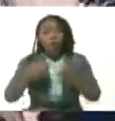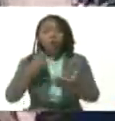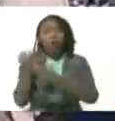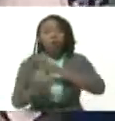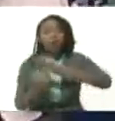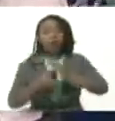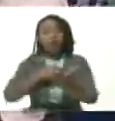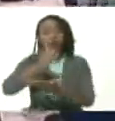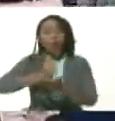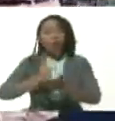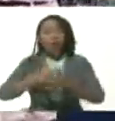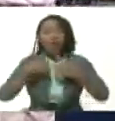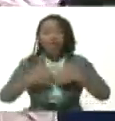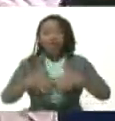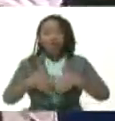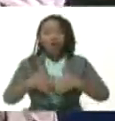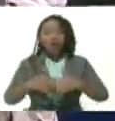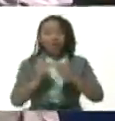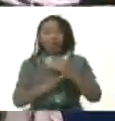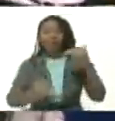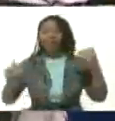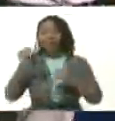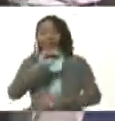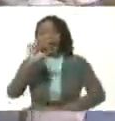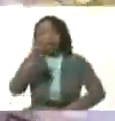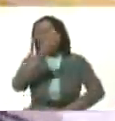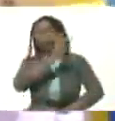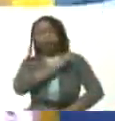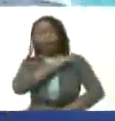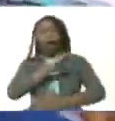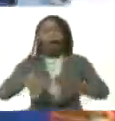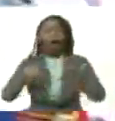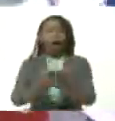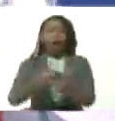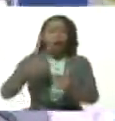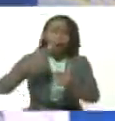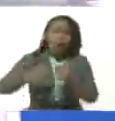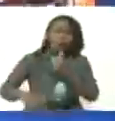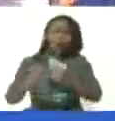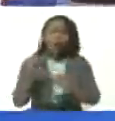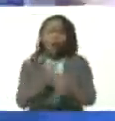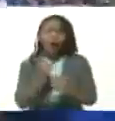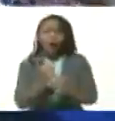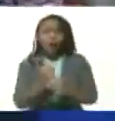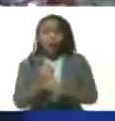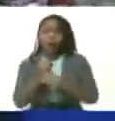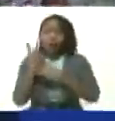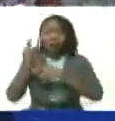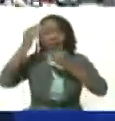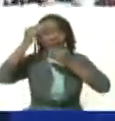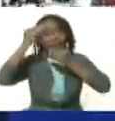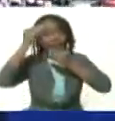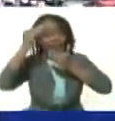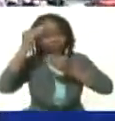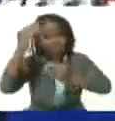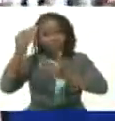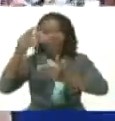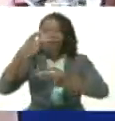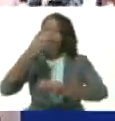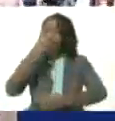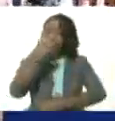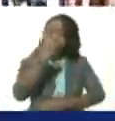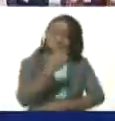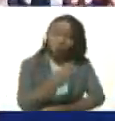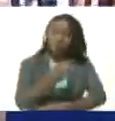farmacéutico empresarial, desde su alta gerencia hasta el último de sus trabajadores, le saluda su visita, su